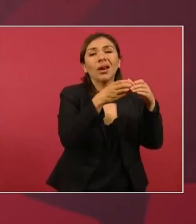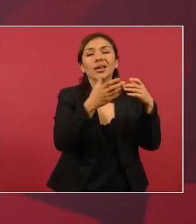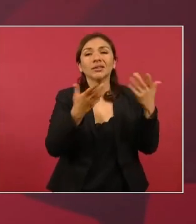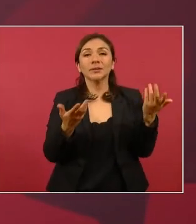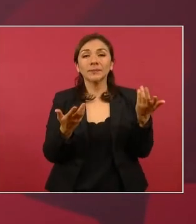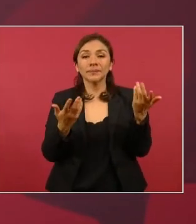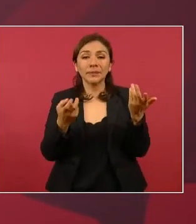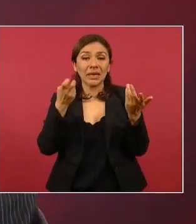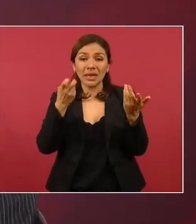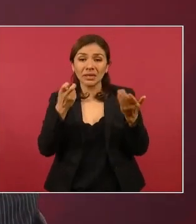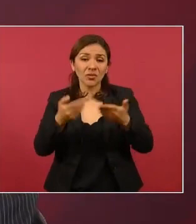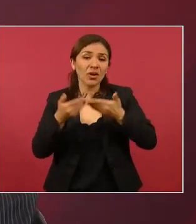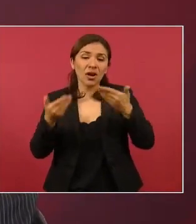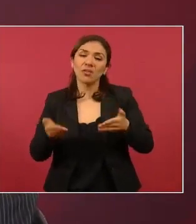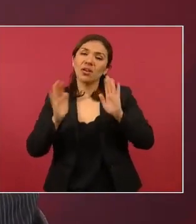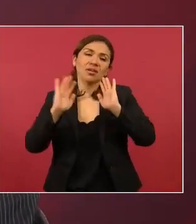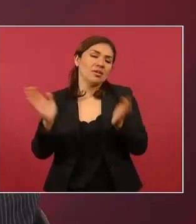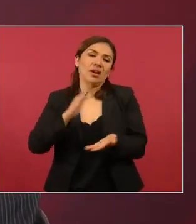Entonces, eso ya no.